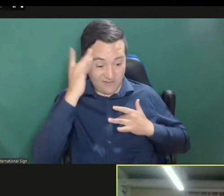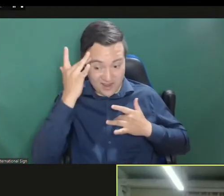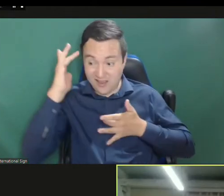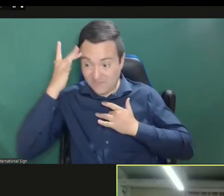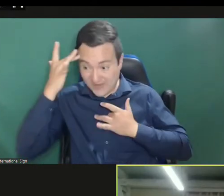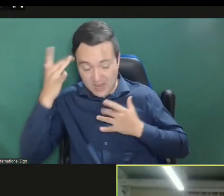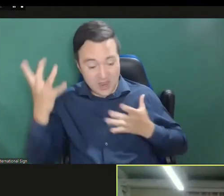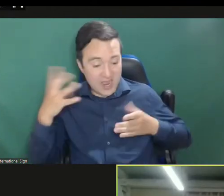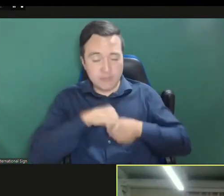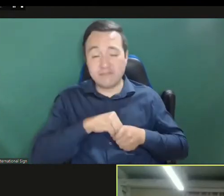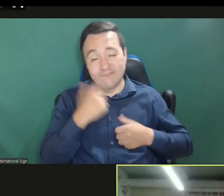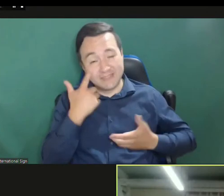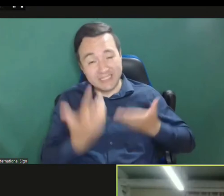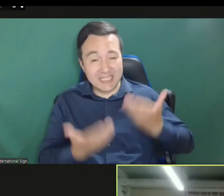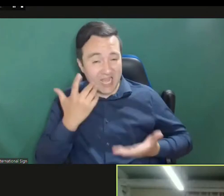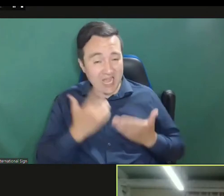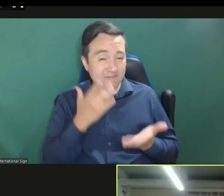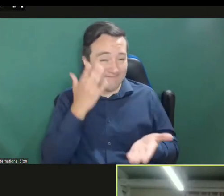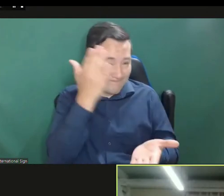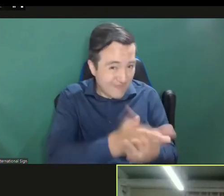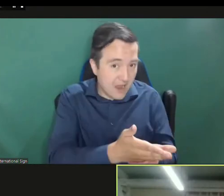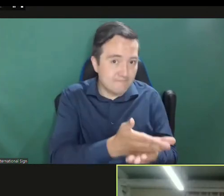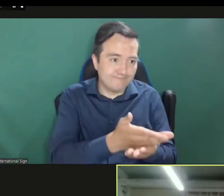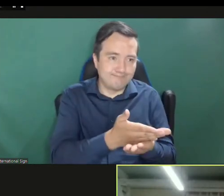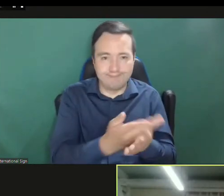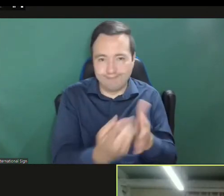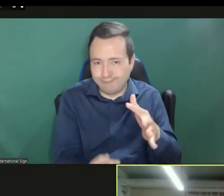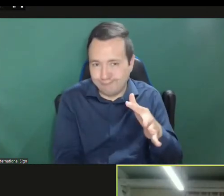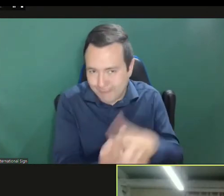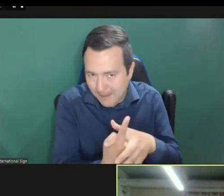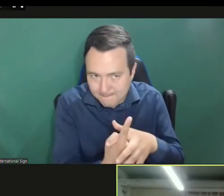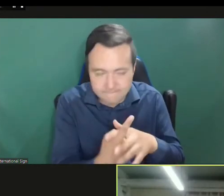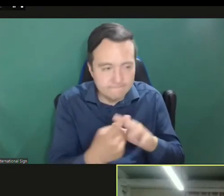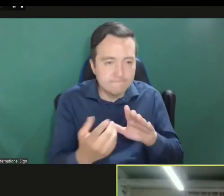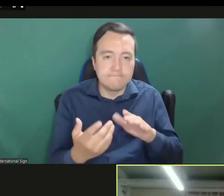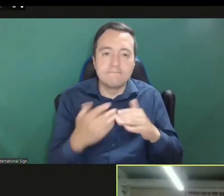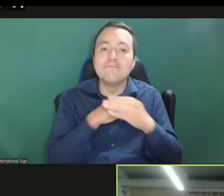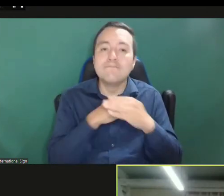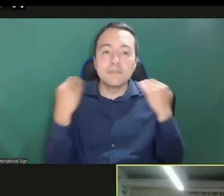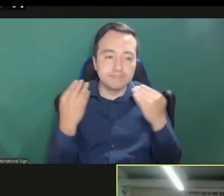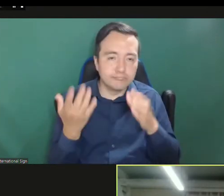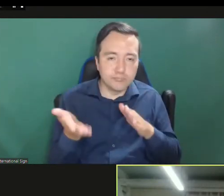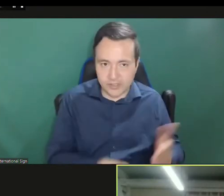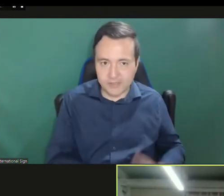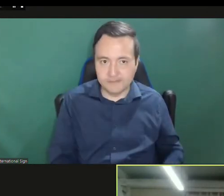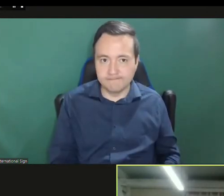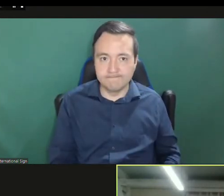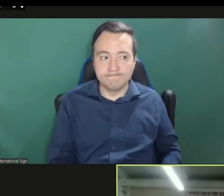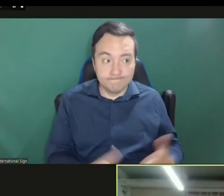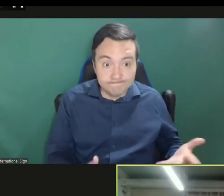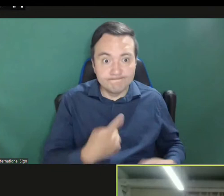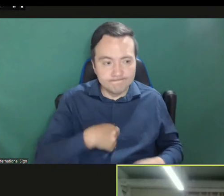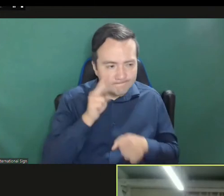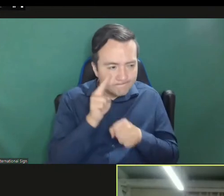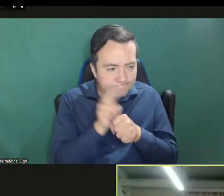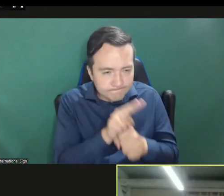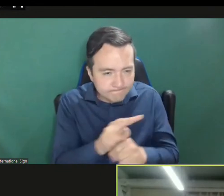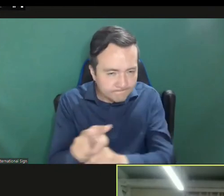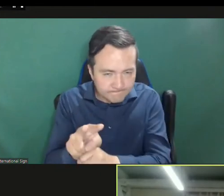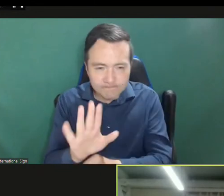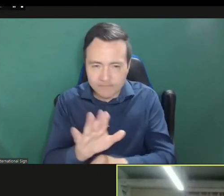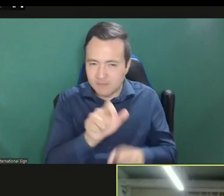de las fatales las personas las disfunciones porque con 19 en mayo